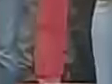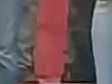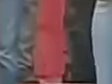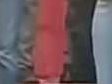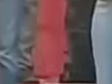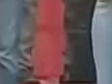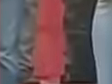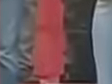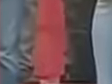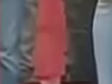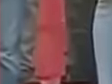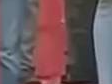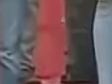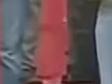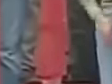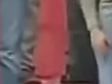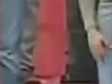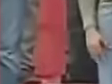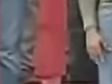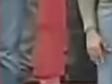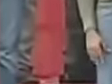¡Que viva la patria!